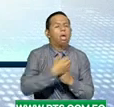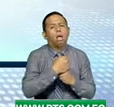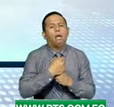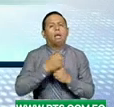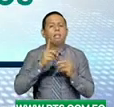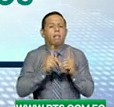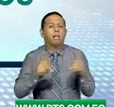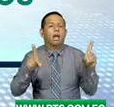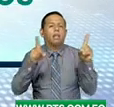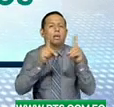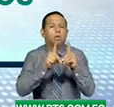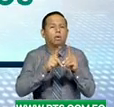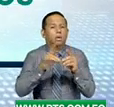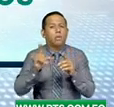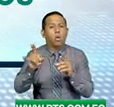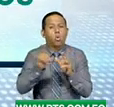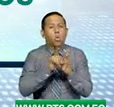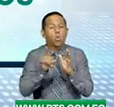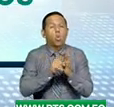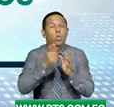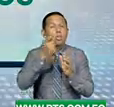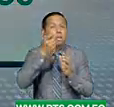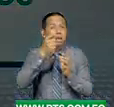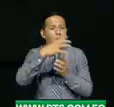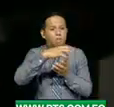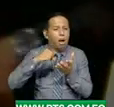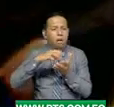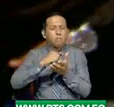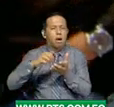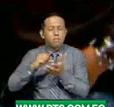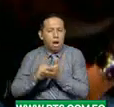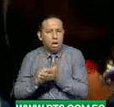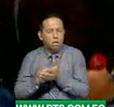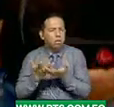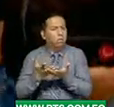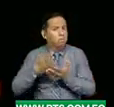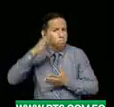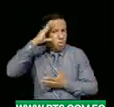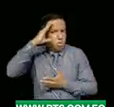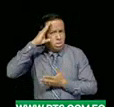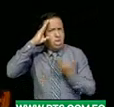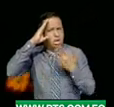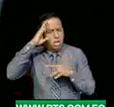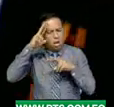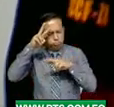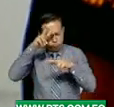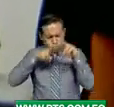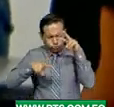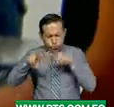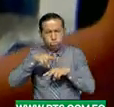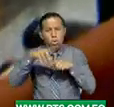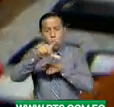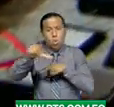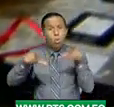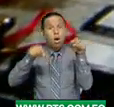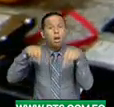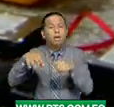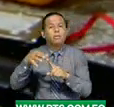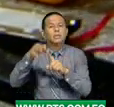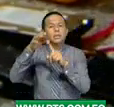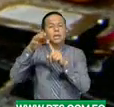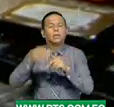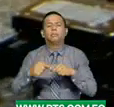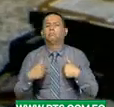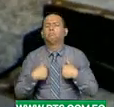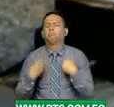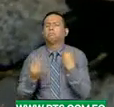la transferencia electrónica de activos. La policía realiza sus pericias en un laboratorio especializado. Y lo que